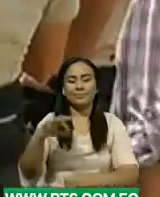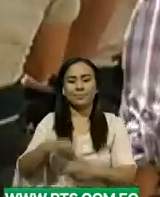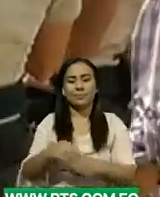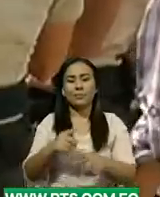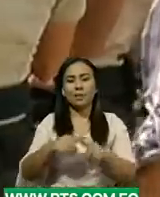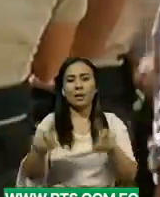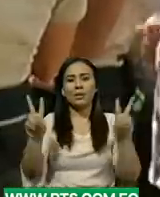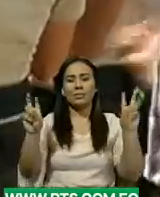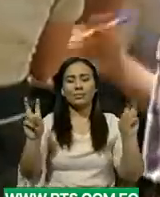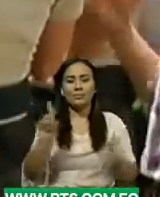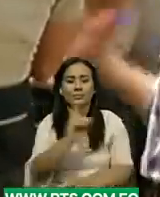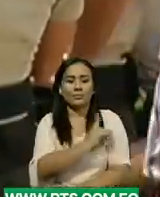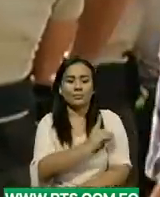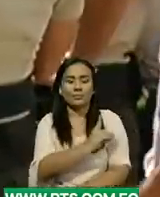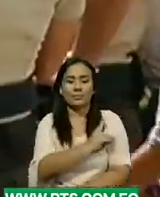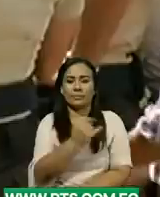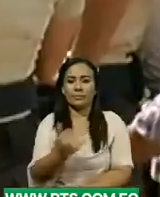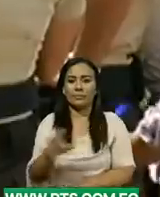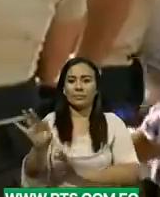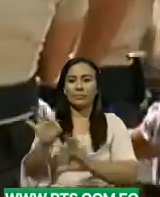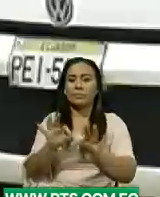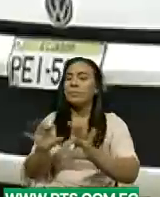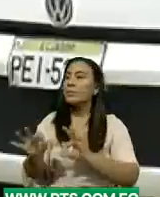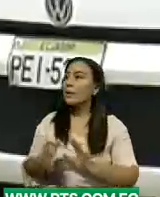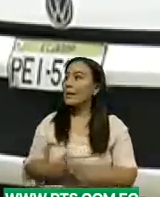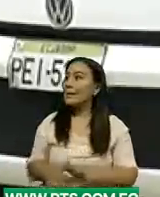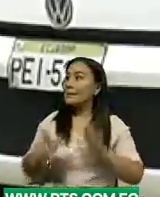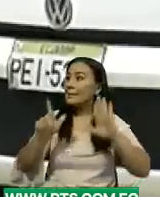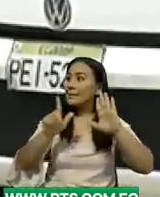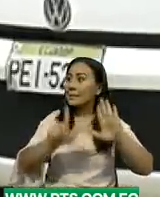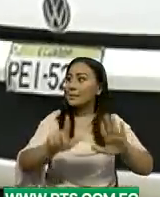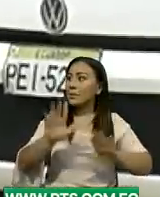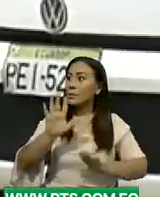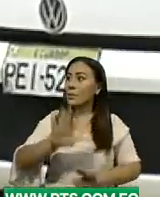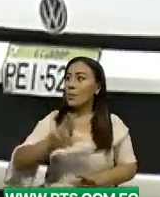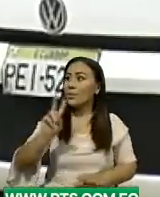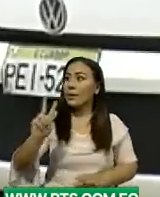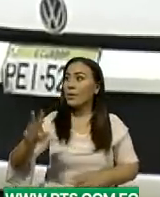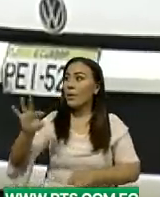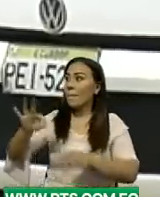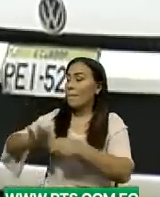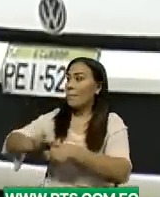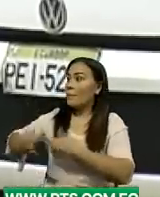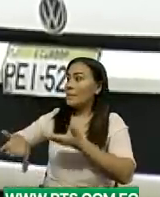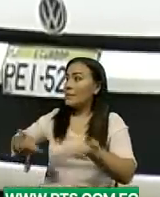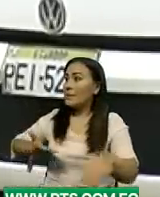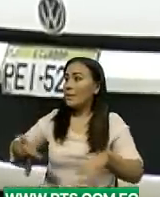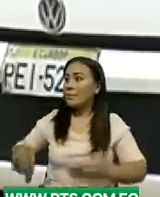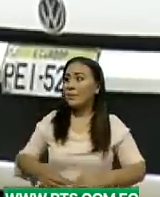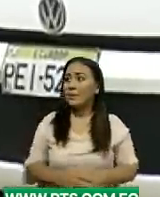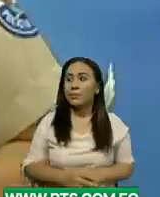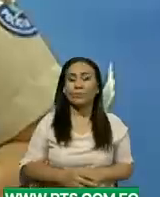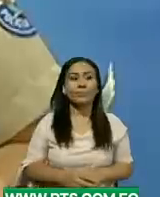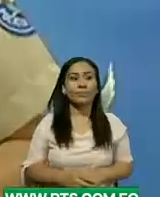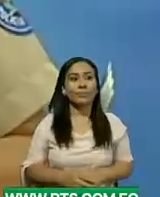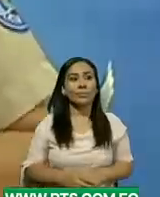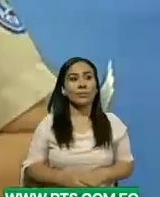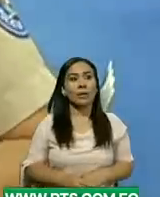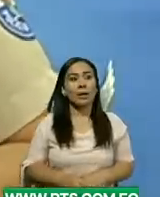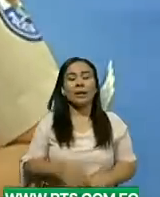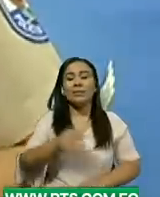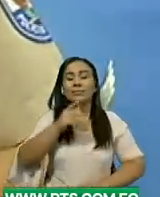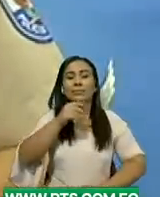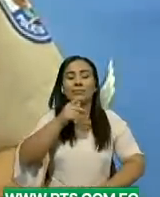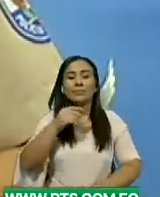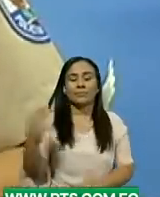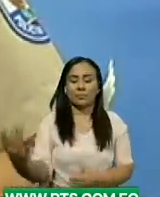diferentes dignidades que se van a elegir en este día. 752 servidores policiales están considerados como recolectores